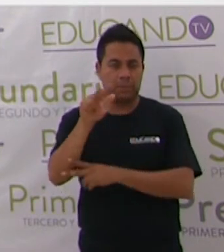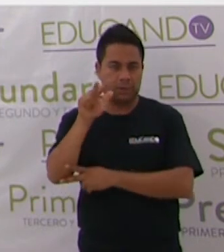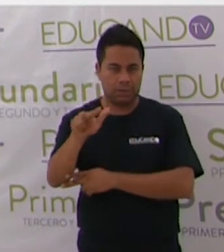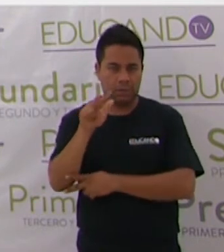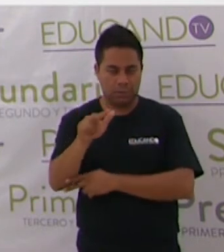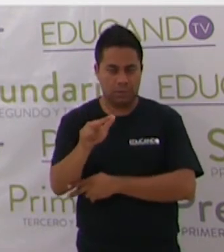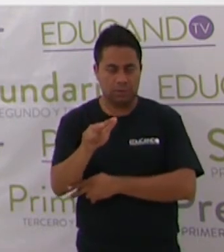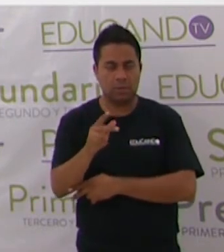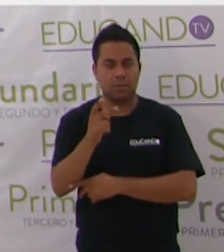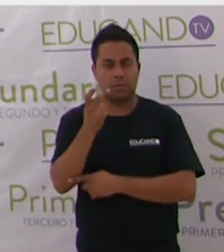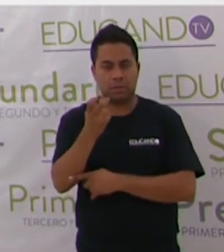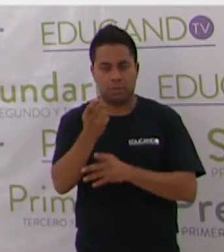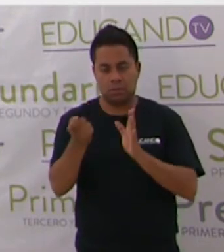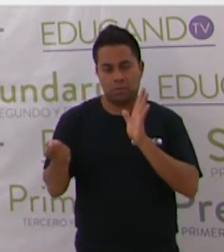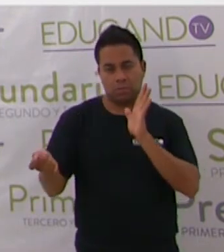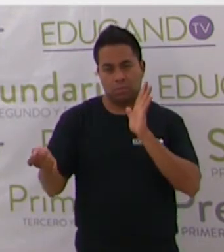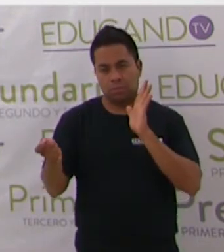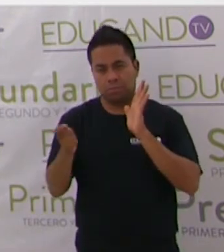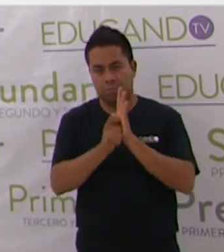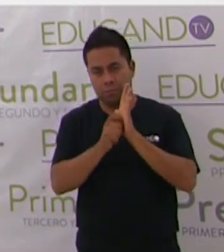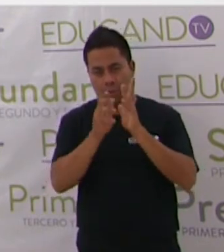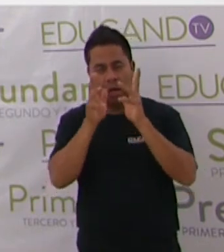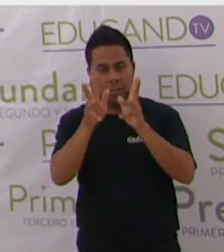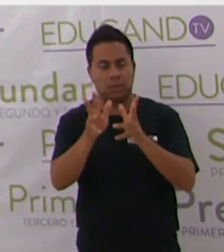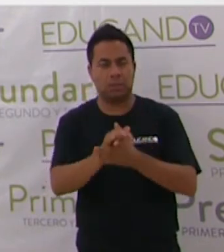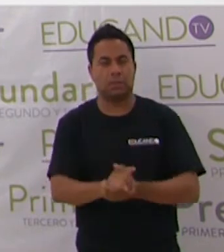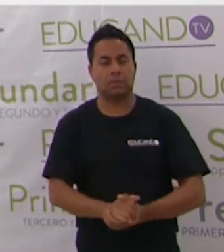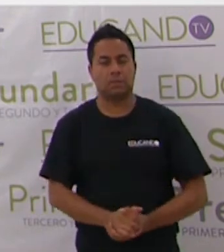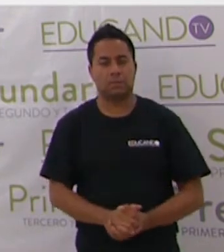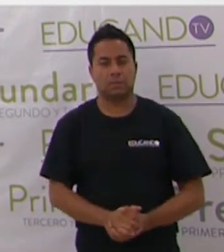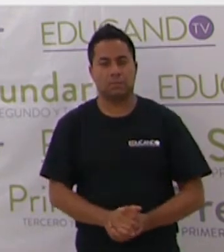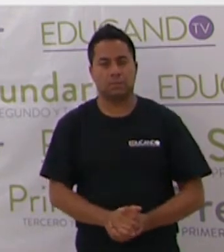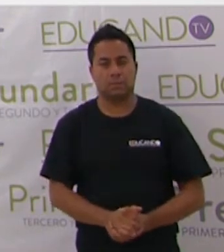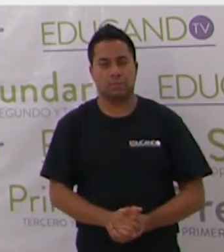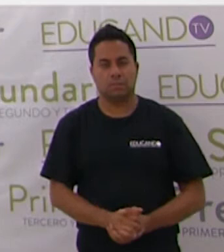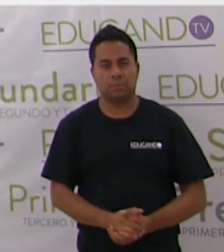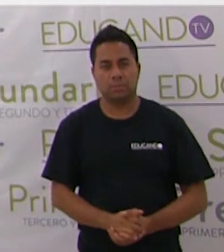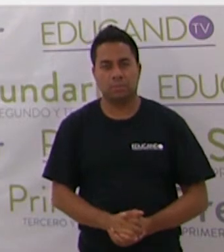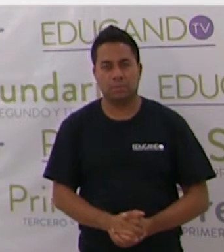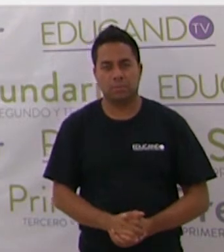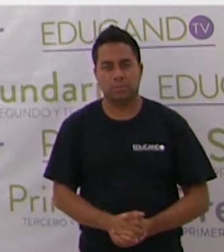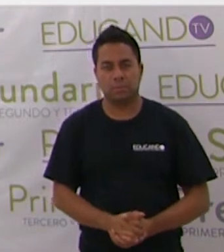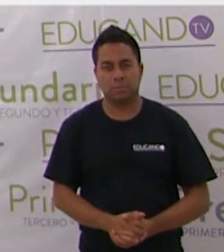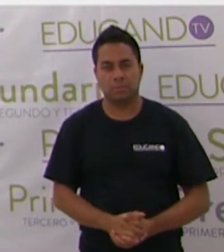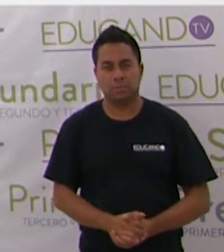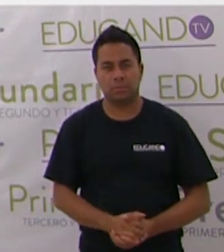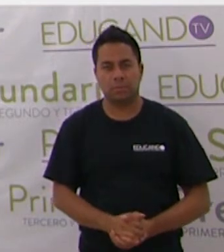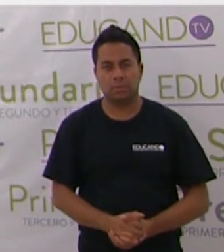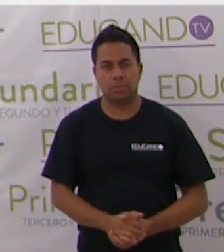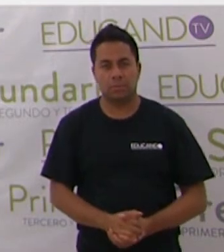y por eso el punto está aquí. Ahora,